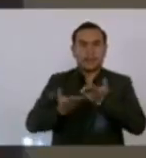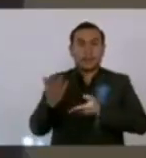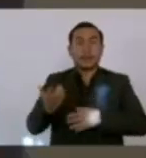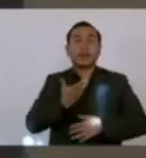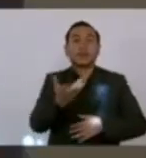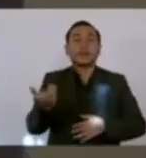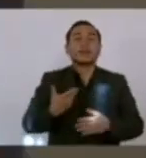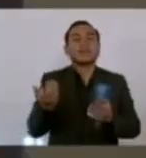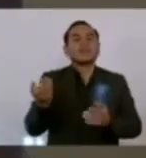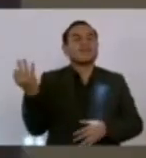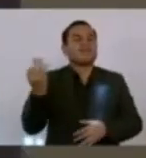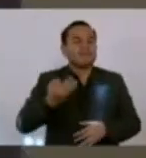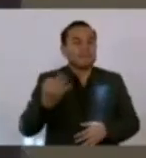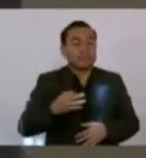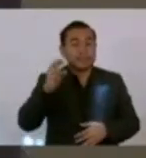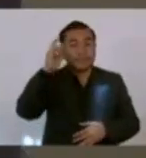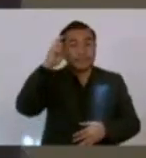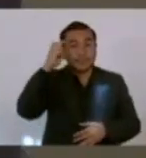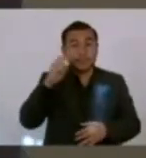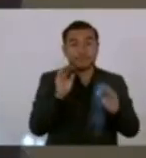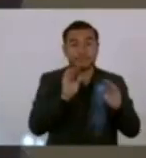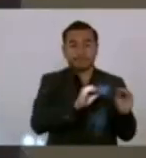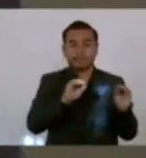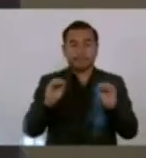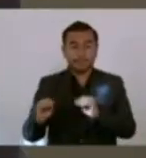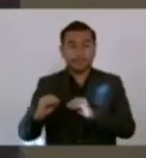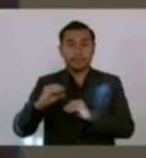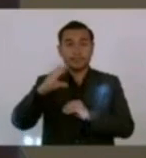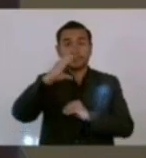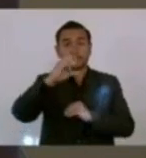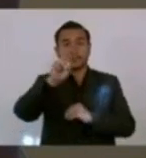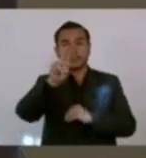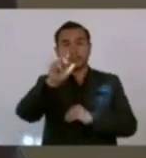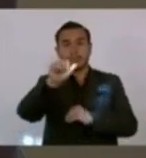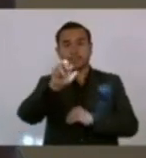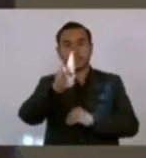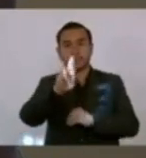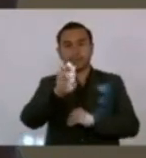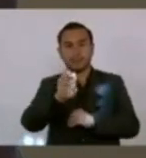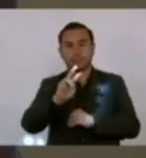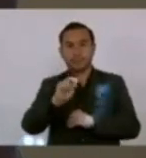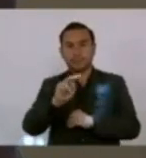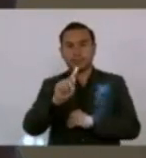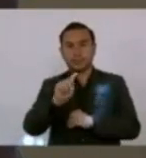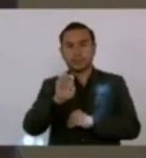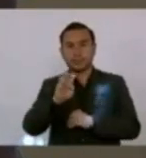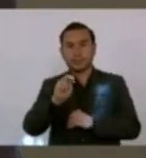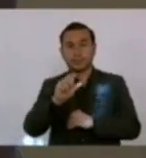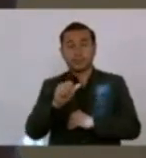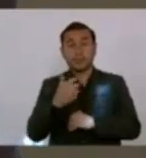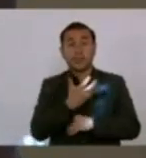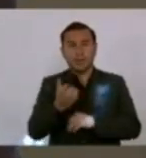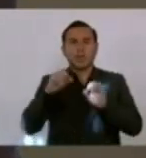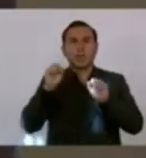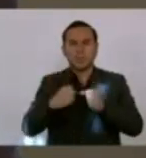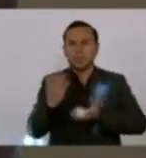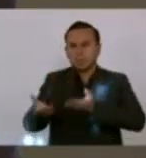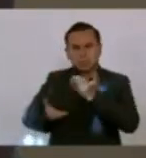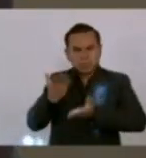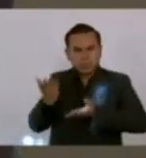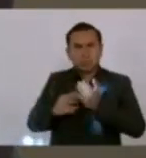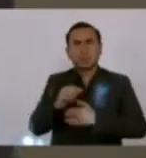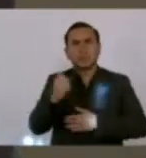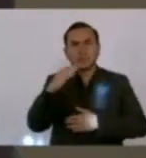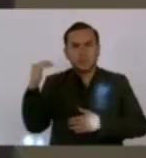que lo requieran. Es decir, se aplica una cuarentena para todo el territorio nacional, pero siempre se van a permitir las importaciones y las